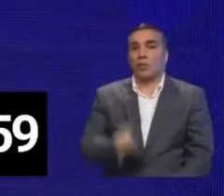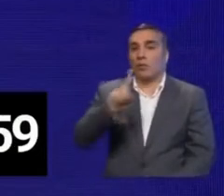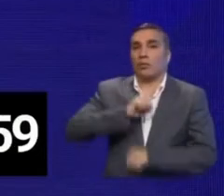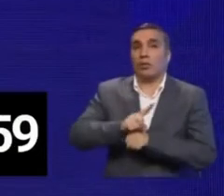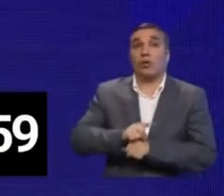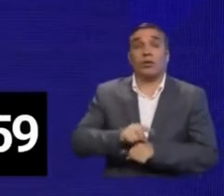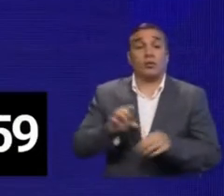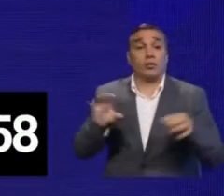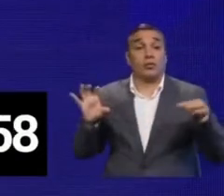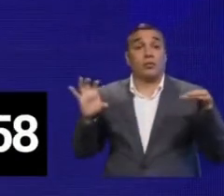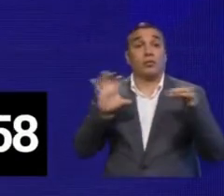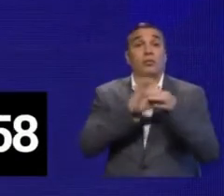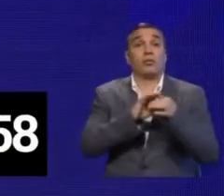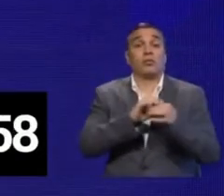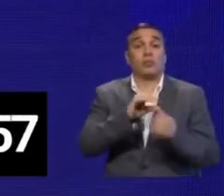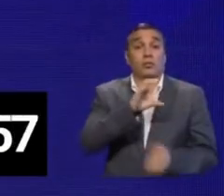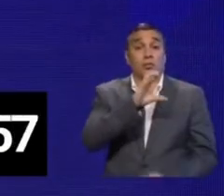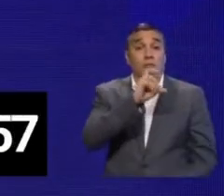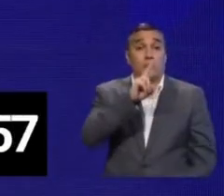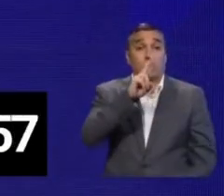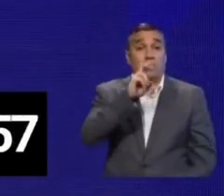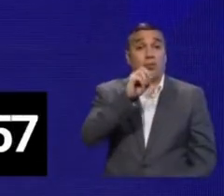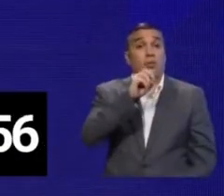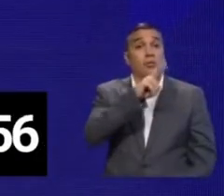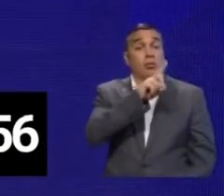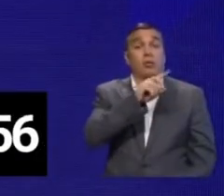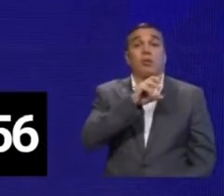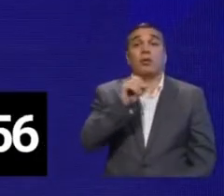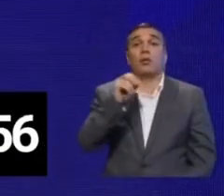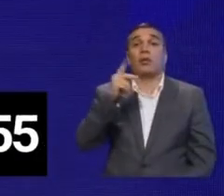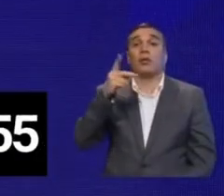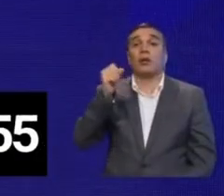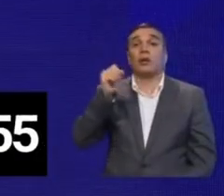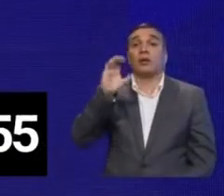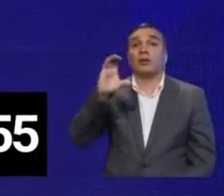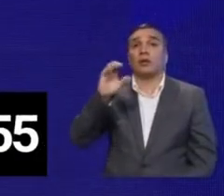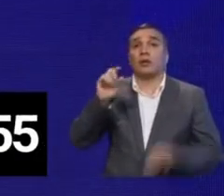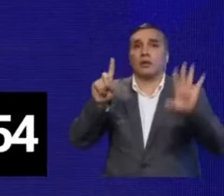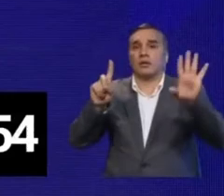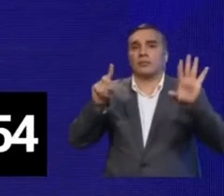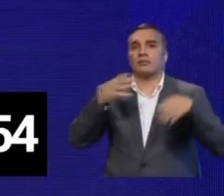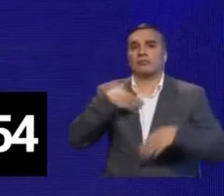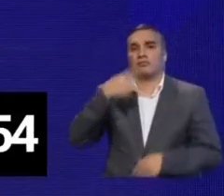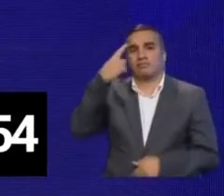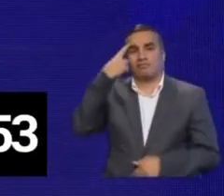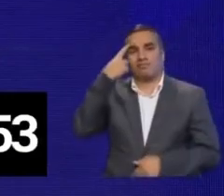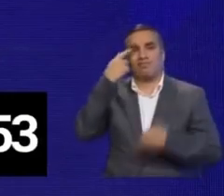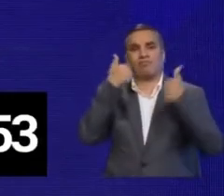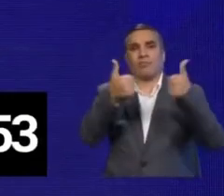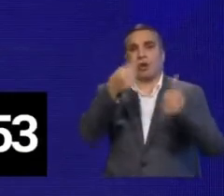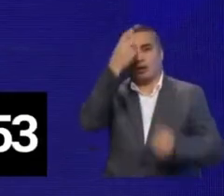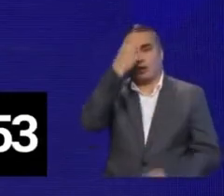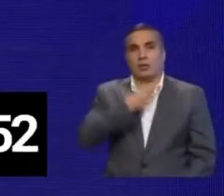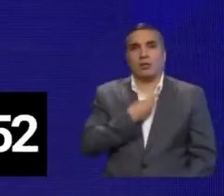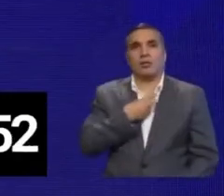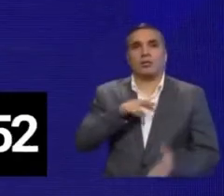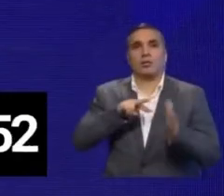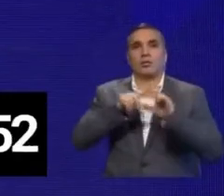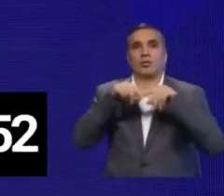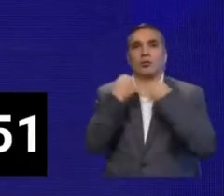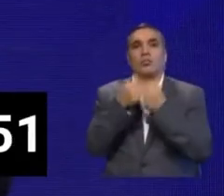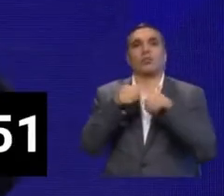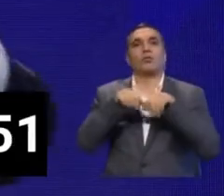La alianza Creo 21, Partido Social Cristiano 6, no tengo la menor duda, sacará un bloque de